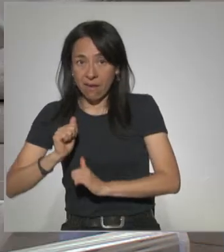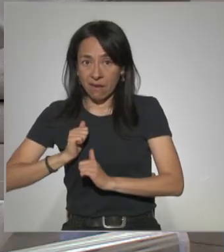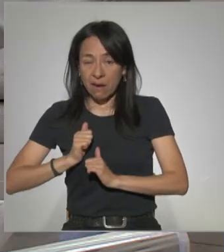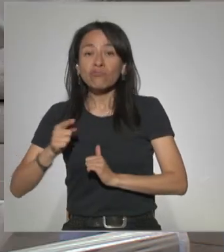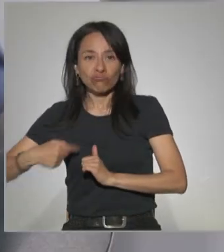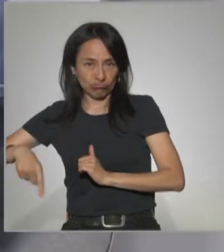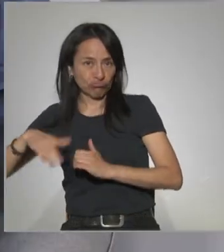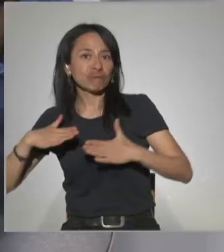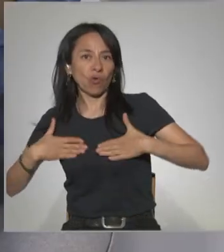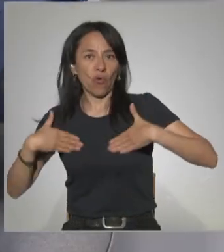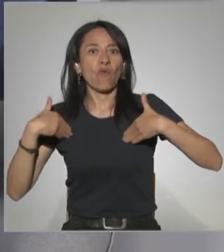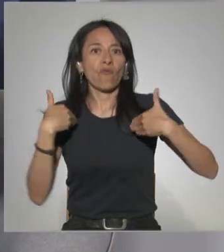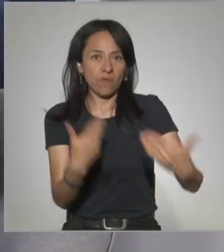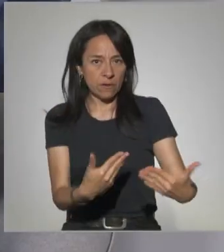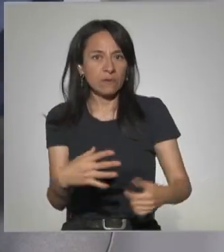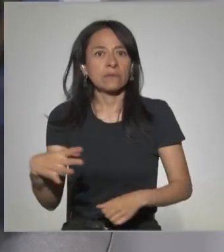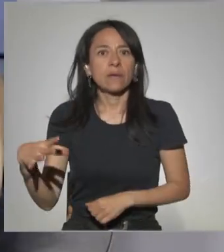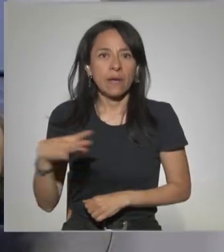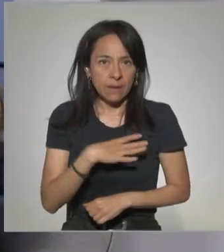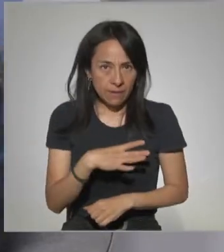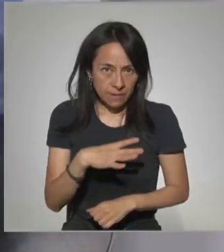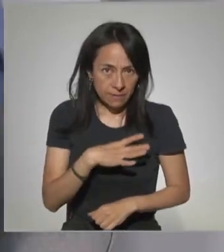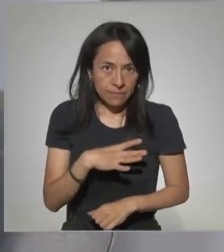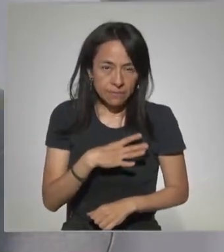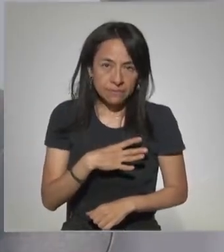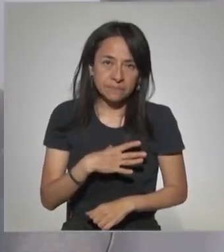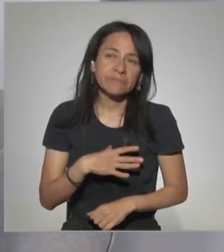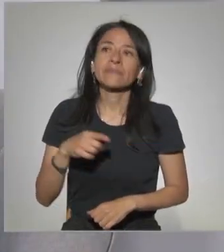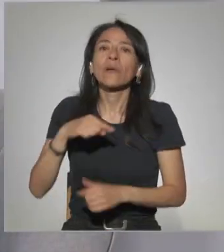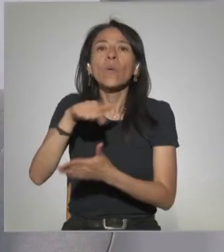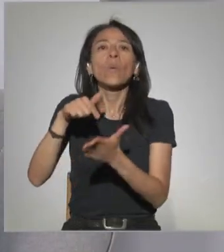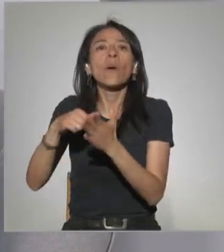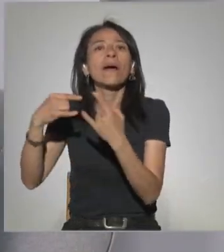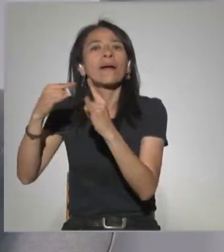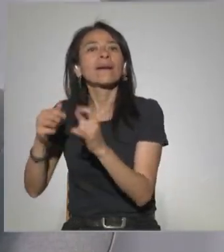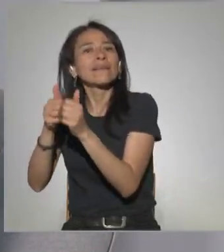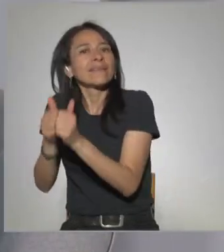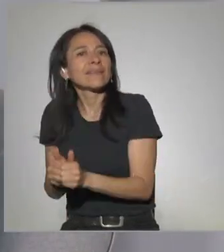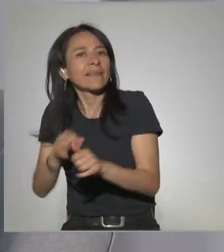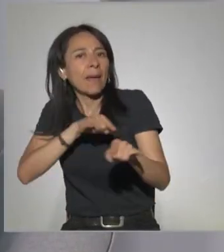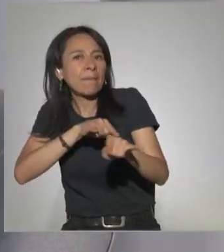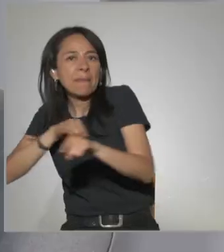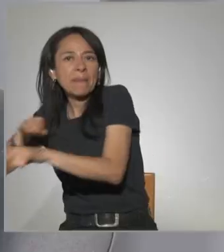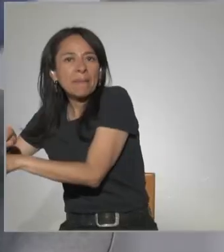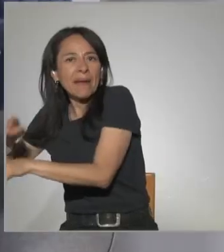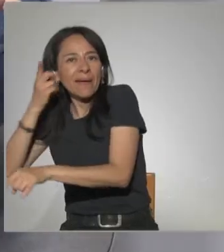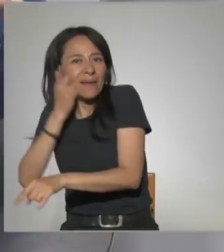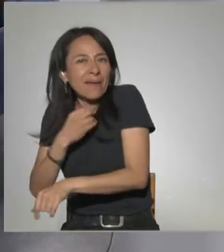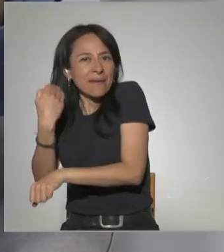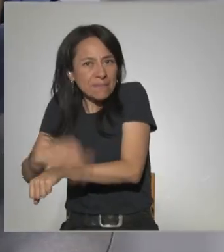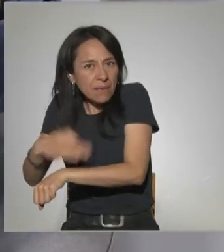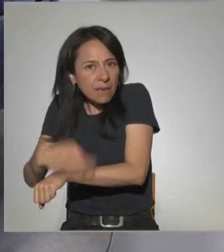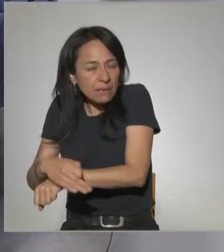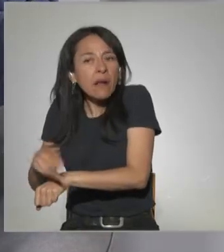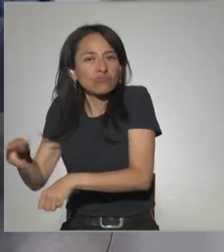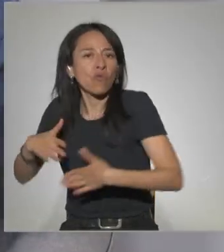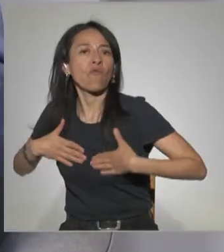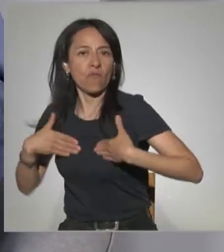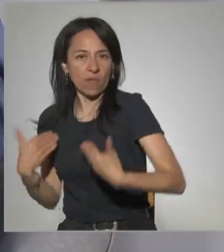bueno, confían en los albergues, ¿no? Confían en esto de tirarse al suelo,